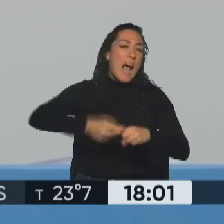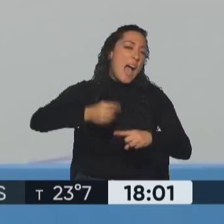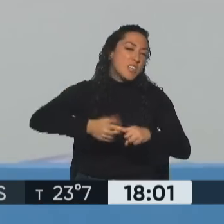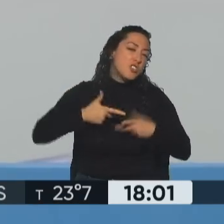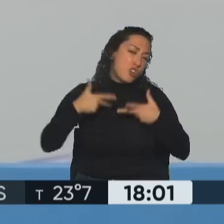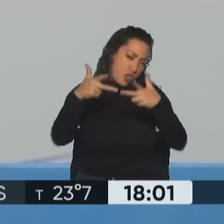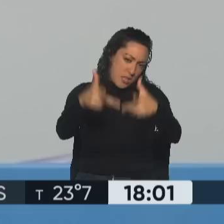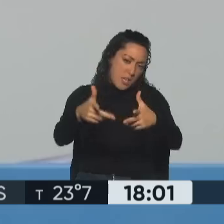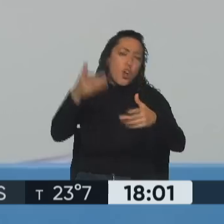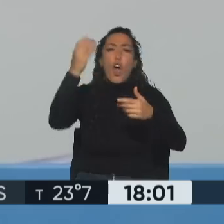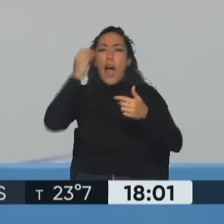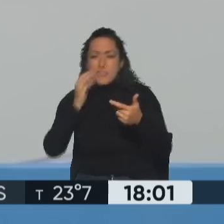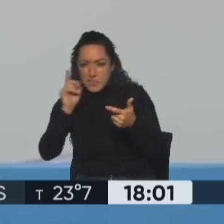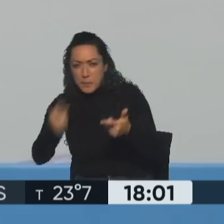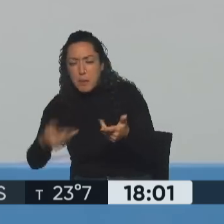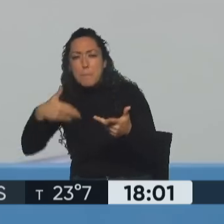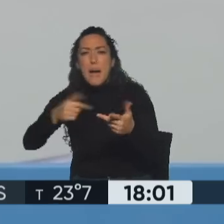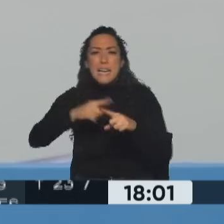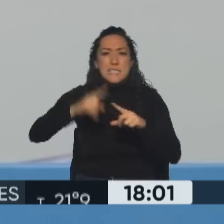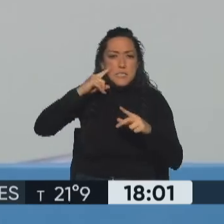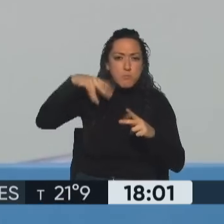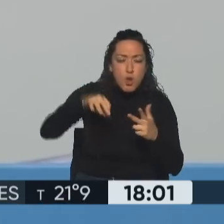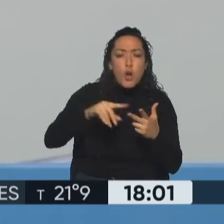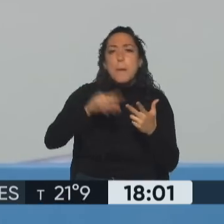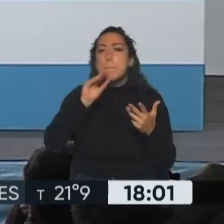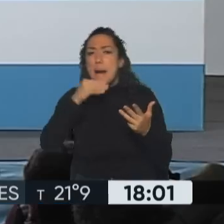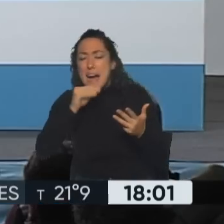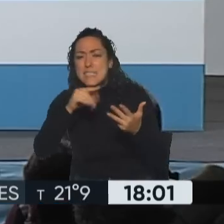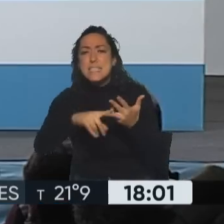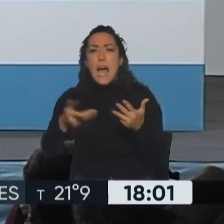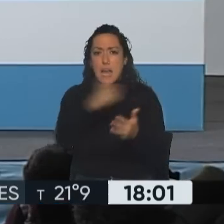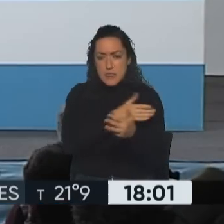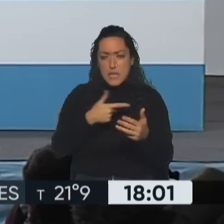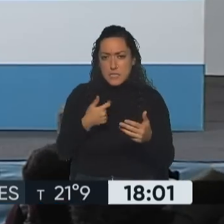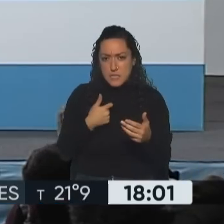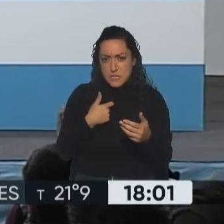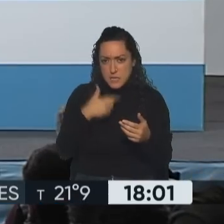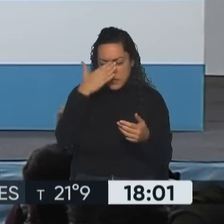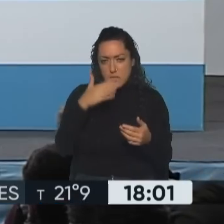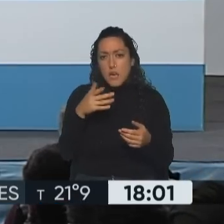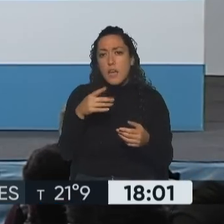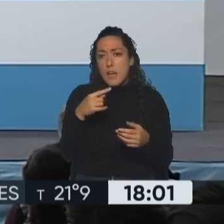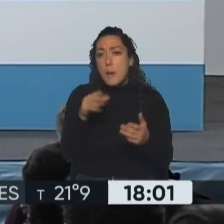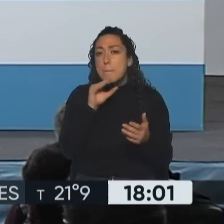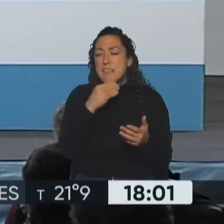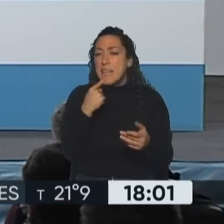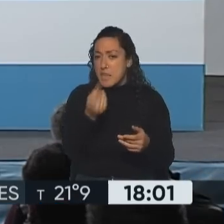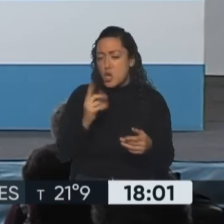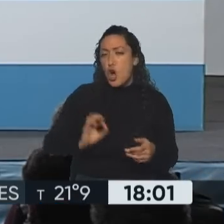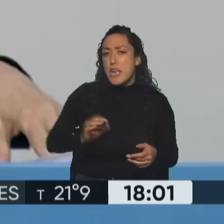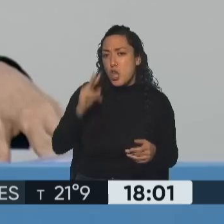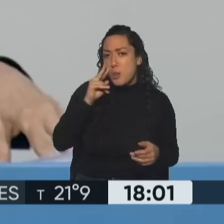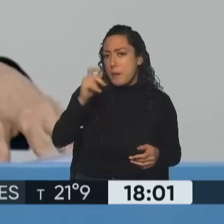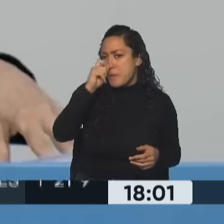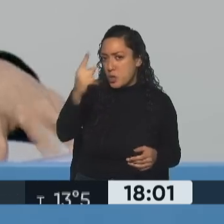me acuerdo que habló Axel, Máximo, estaba más habló, Sergio habló antes que yo, y anunció que en el año 2021 iba a haber